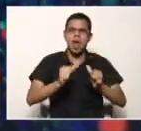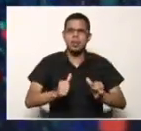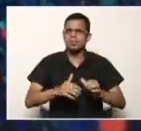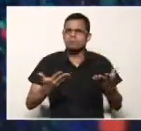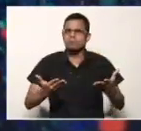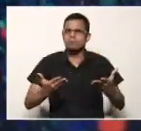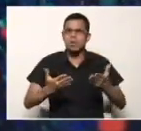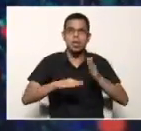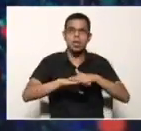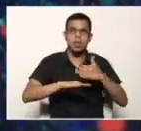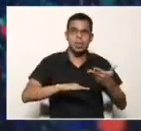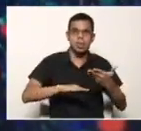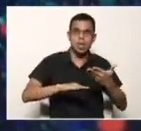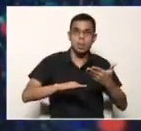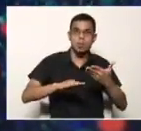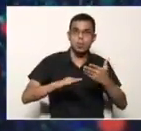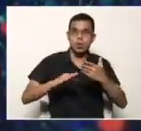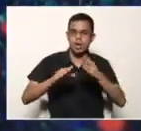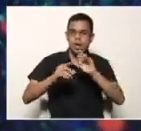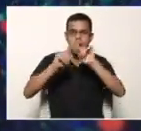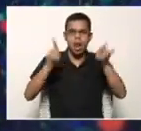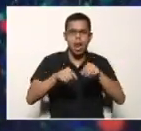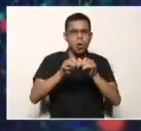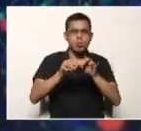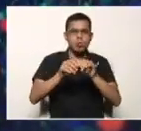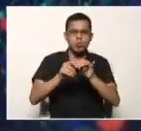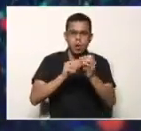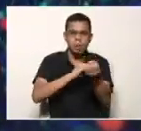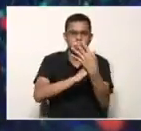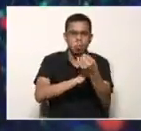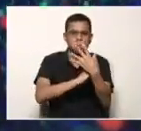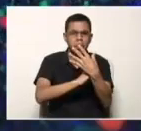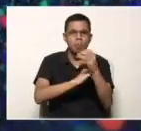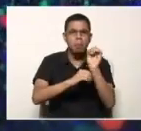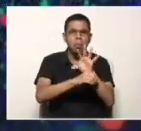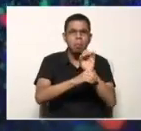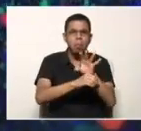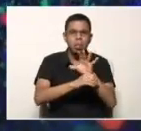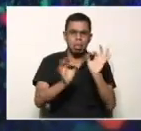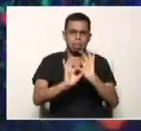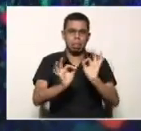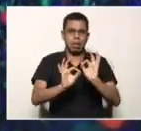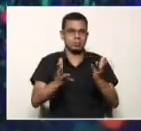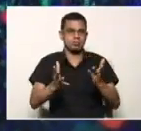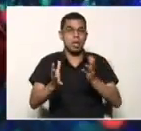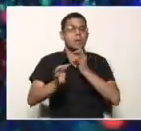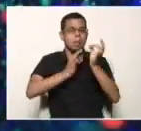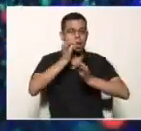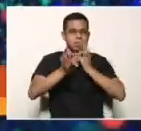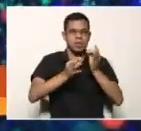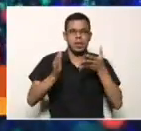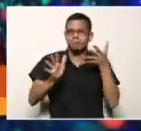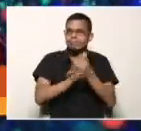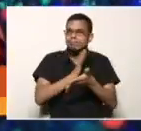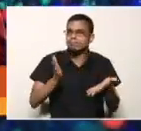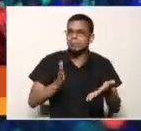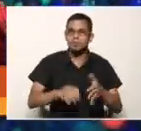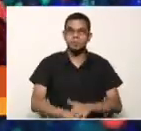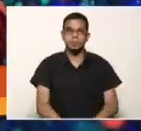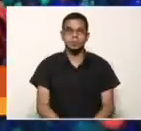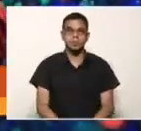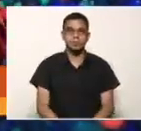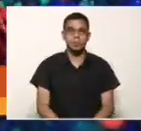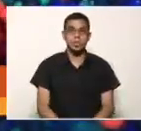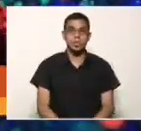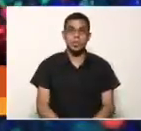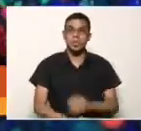qué al encender el computador el monitor no funciona y nos hablarán todo acerca de su diagnóstico y reparación. Y Big Mauri, recuerda que